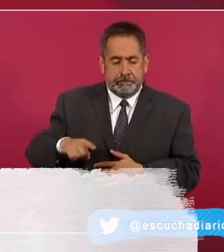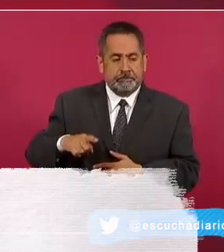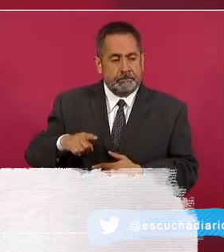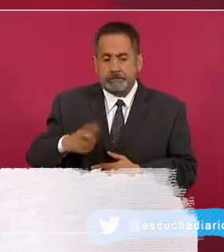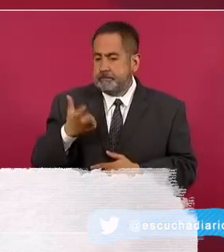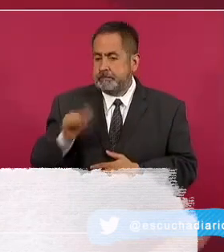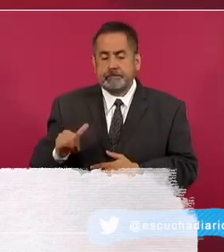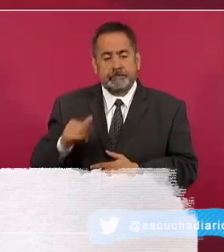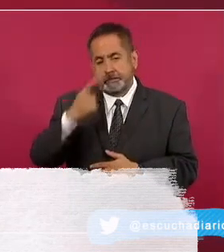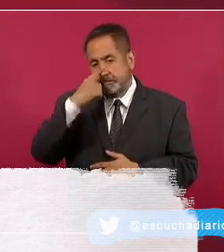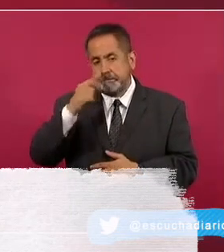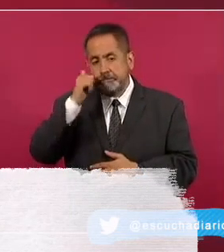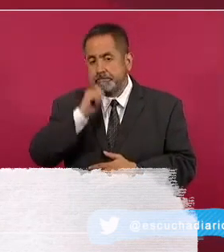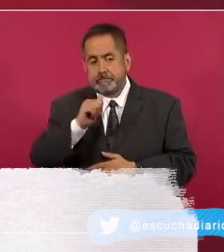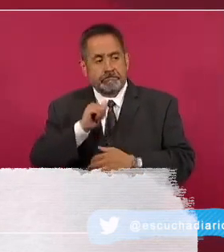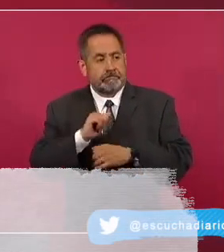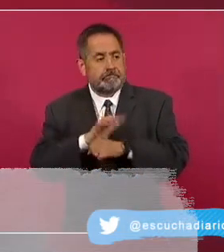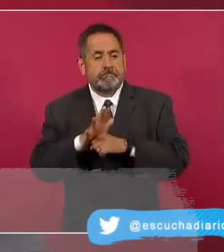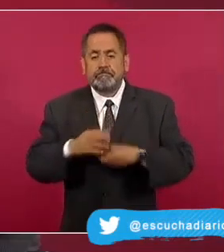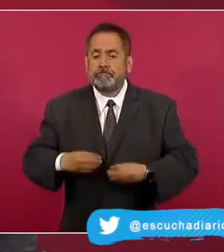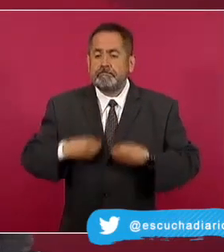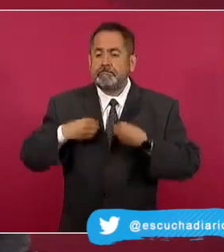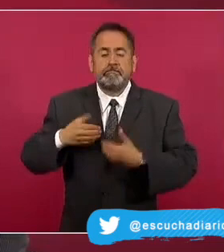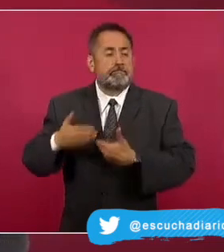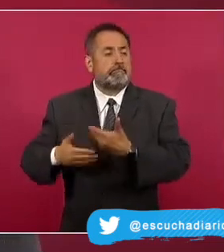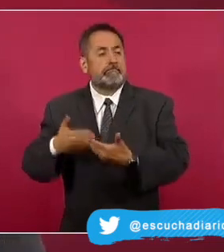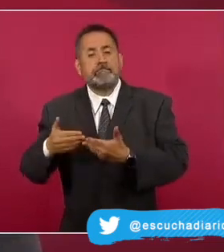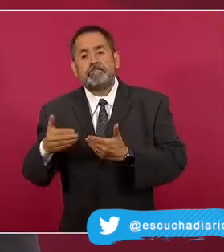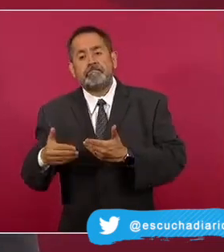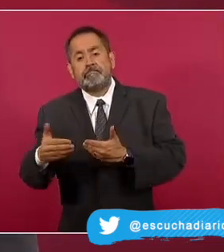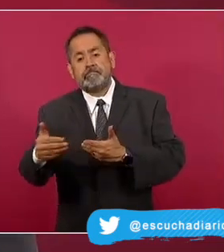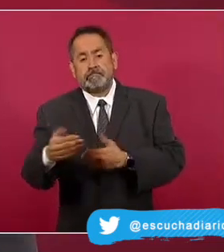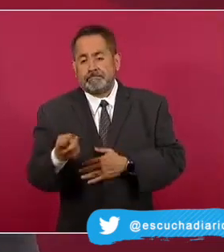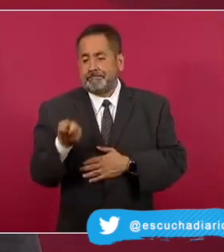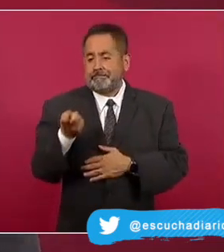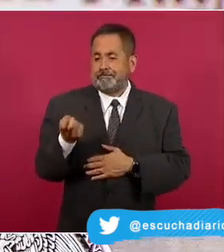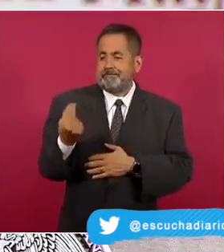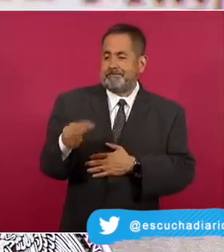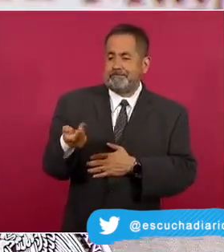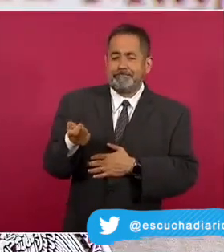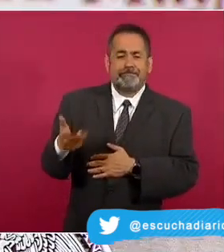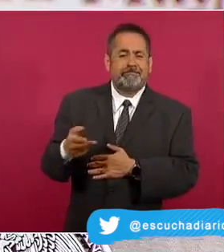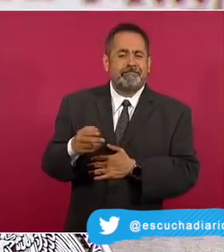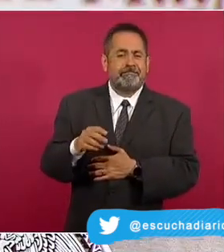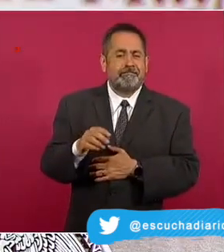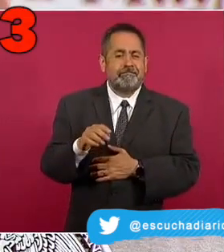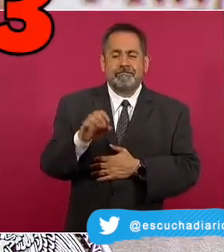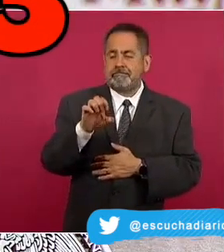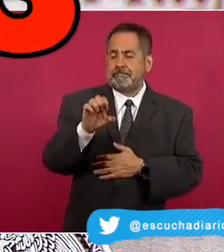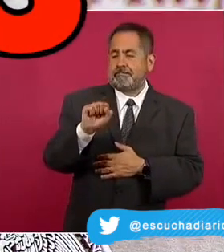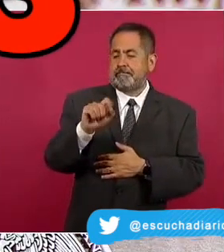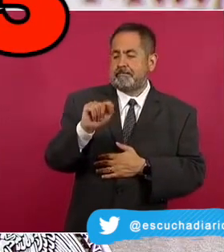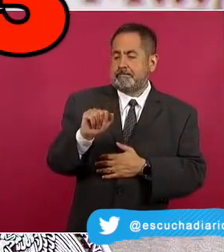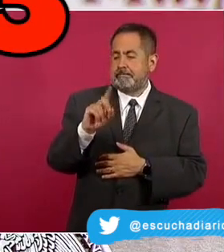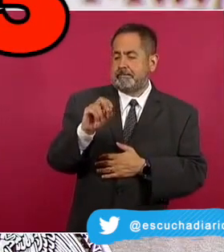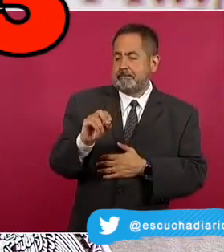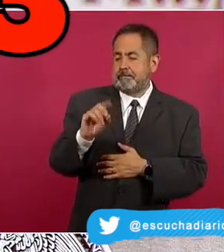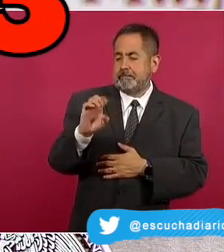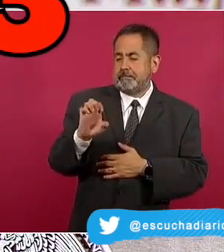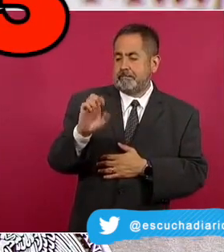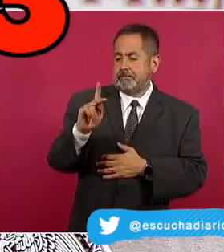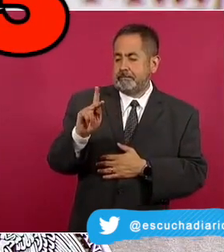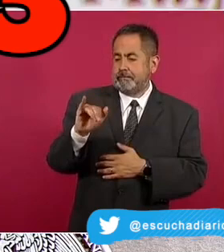conforme al reporte de la secretaría de salud al corte de la información se han registrado 16 mil 133